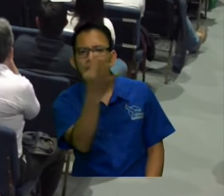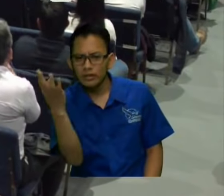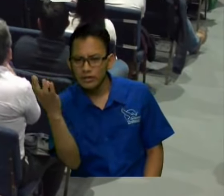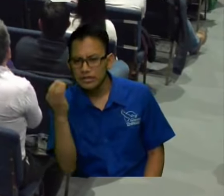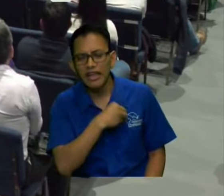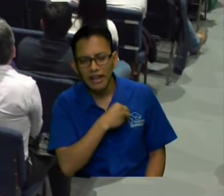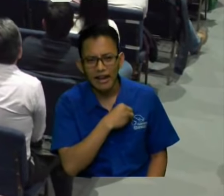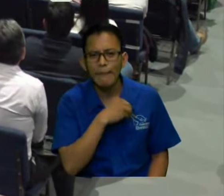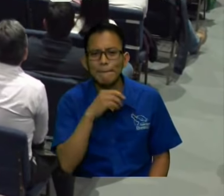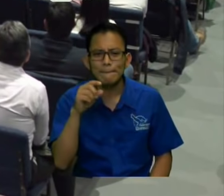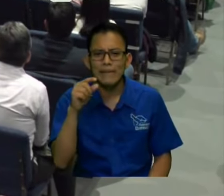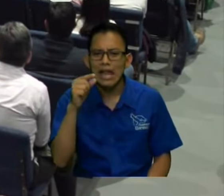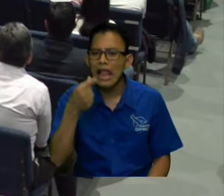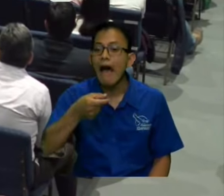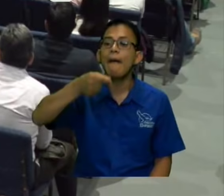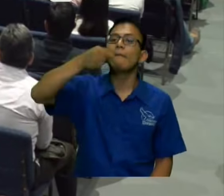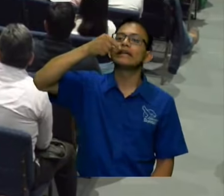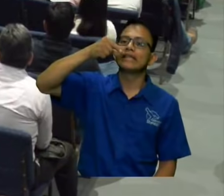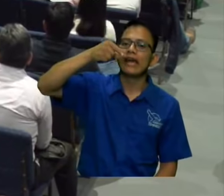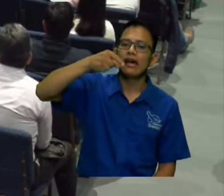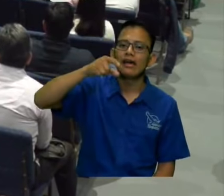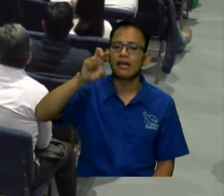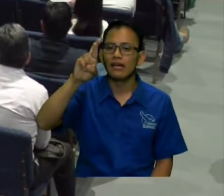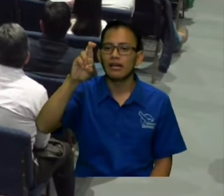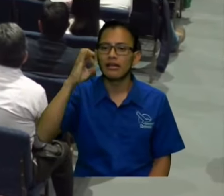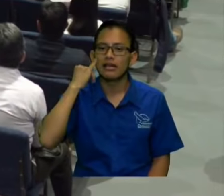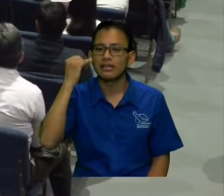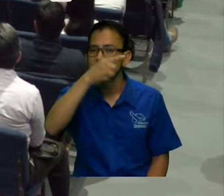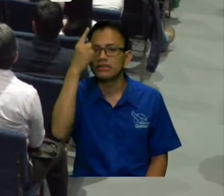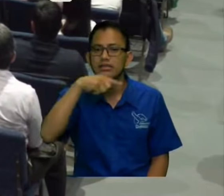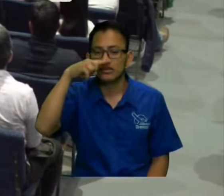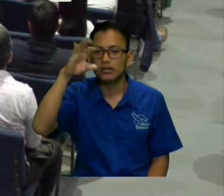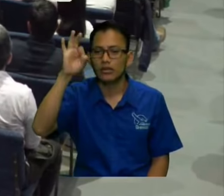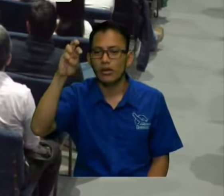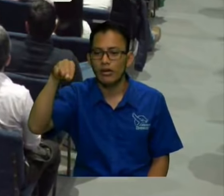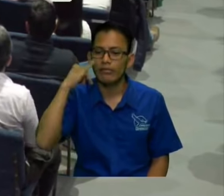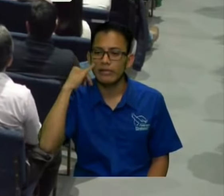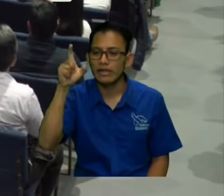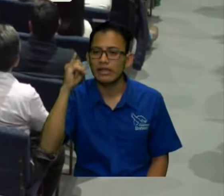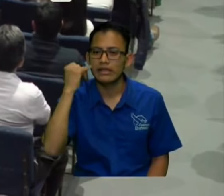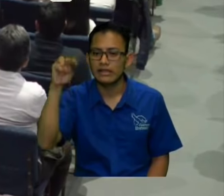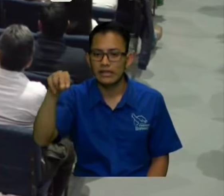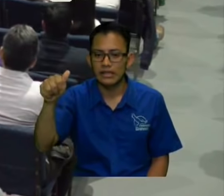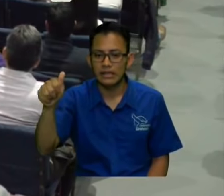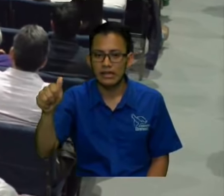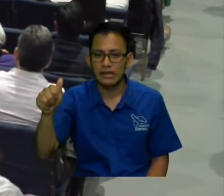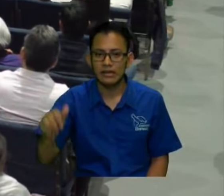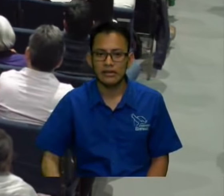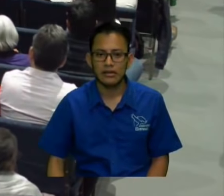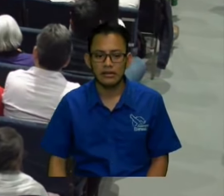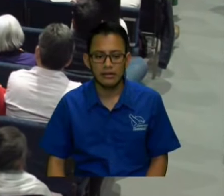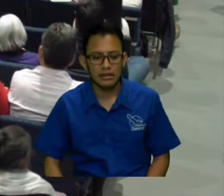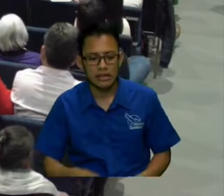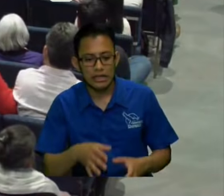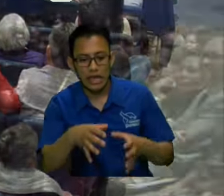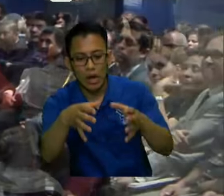cristomicina? Lo asombroso no es eso. Lo asombroso es de que los que les dieron almidón